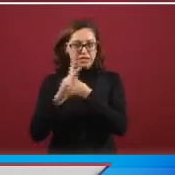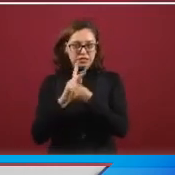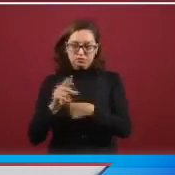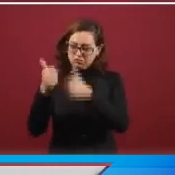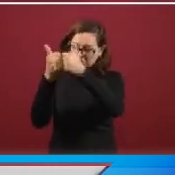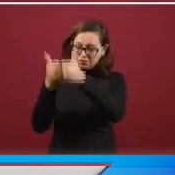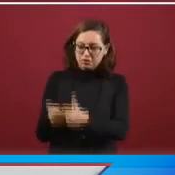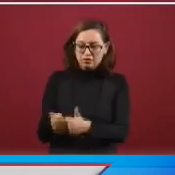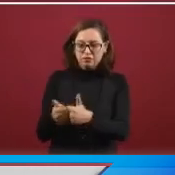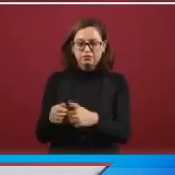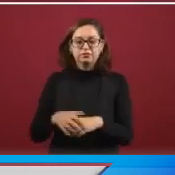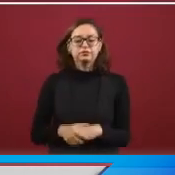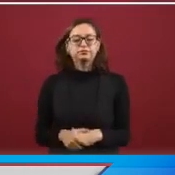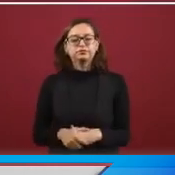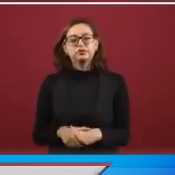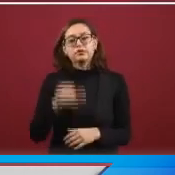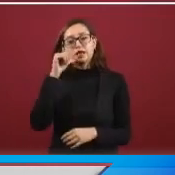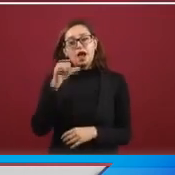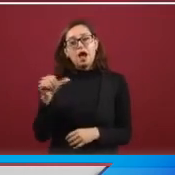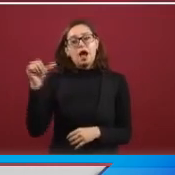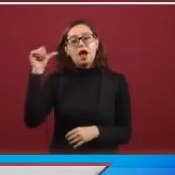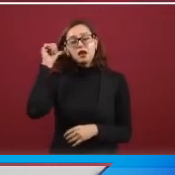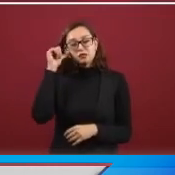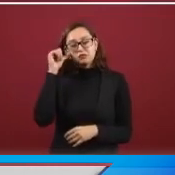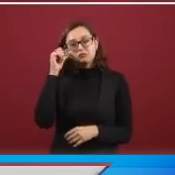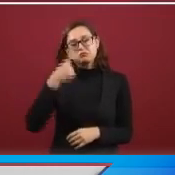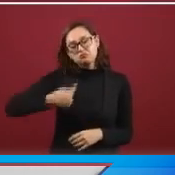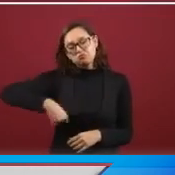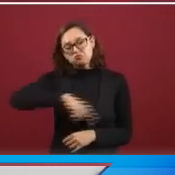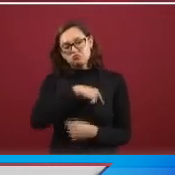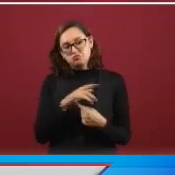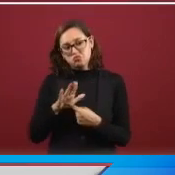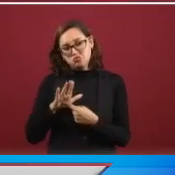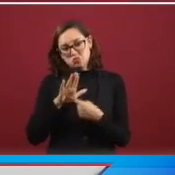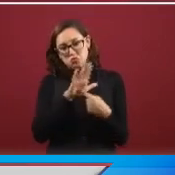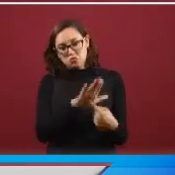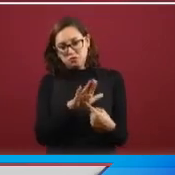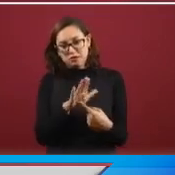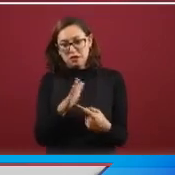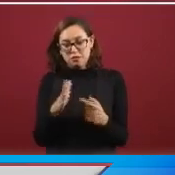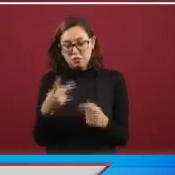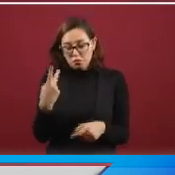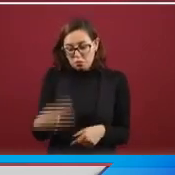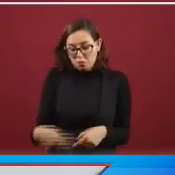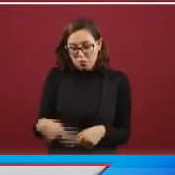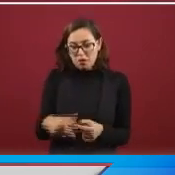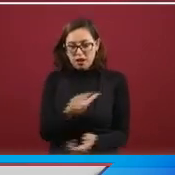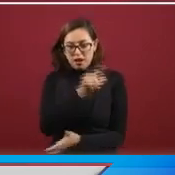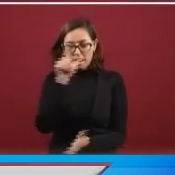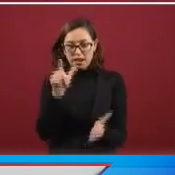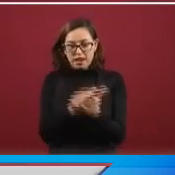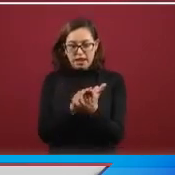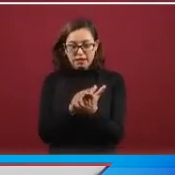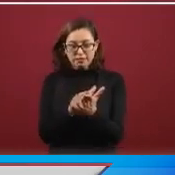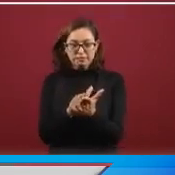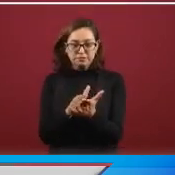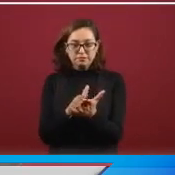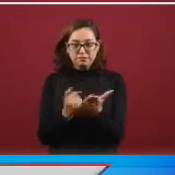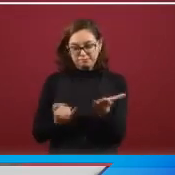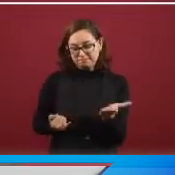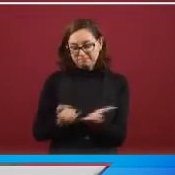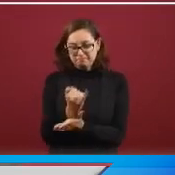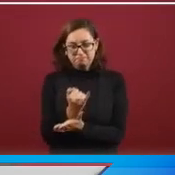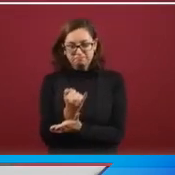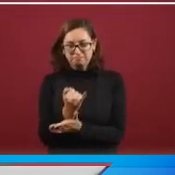Ebrard califica de exitosa la reunión. Se continuará con la aplicación del programa como hasta ahora, adicionando el esquema de renovación de las unidades de